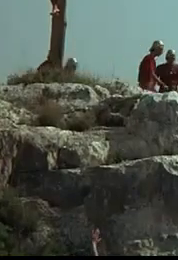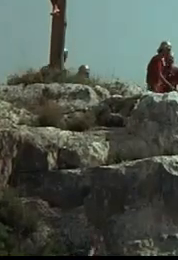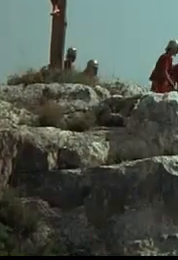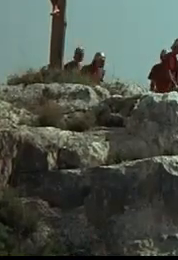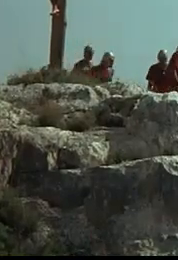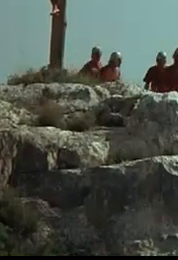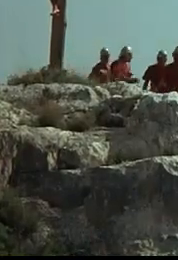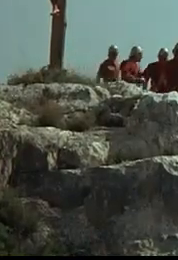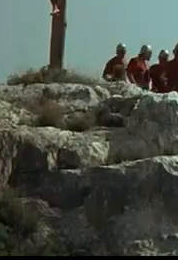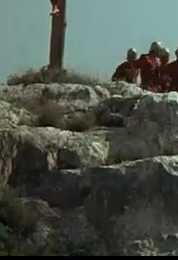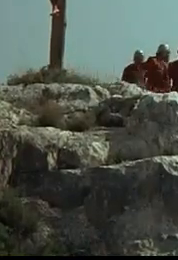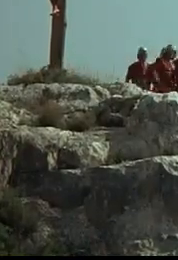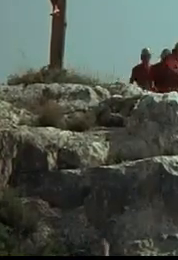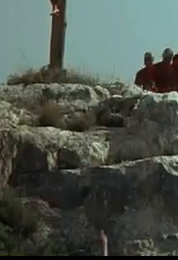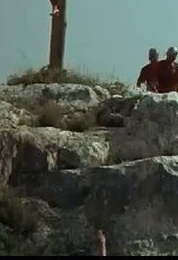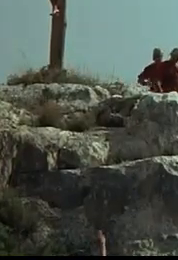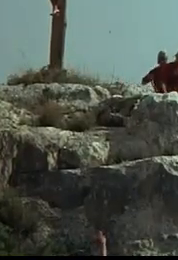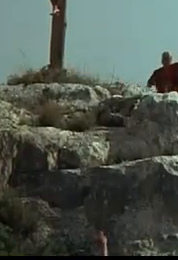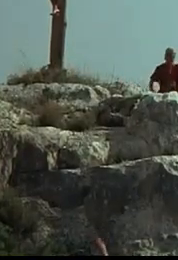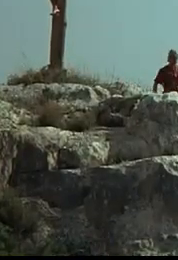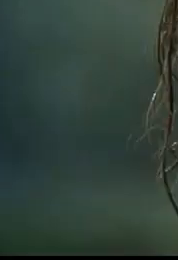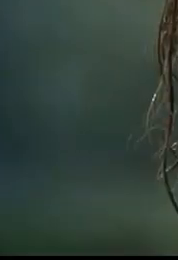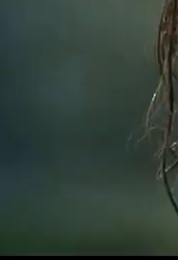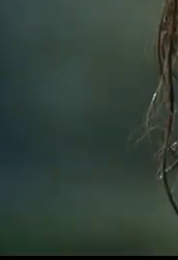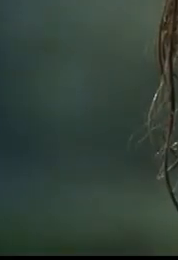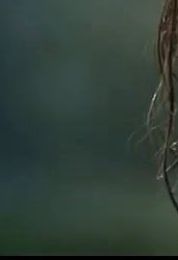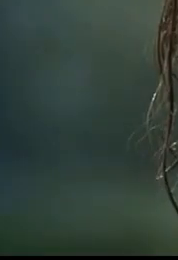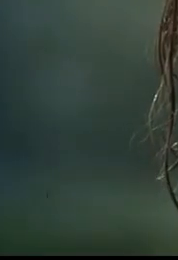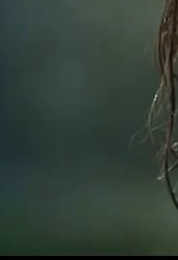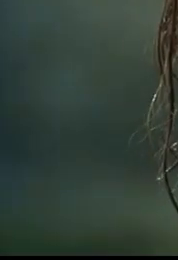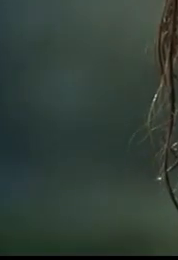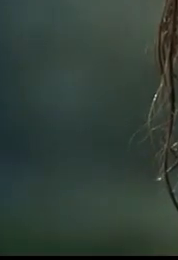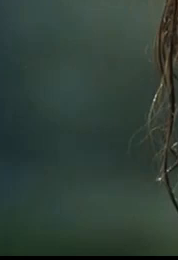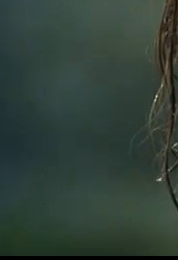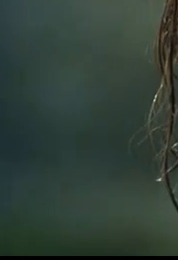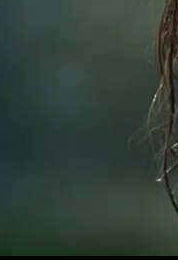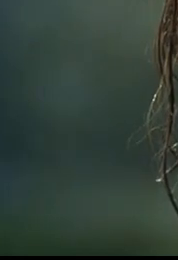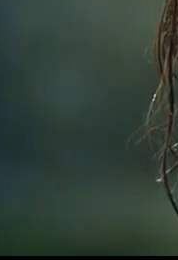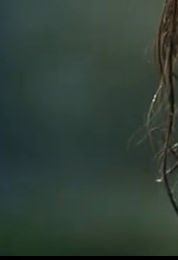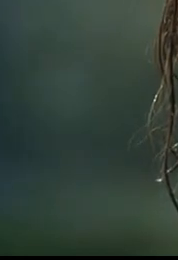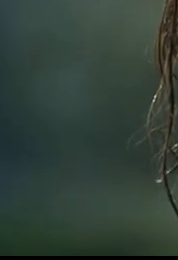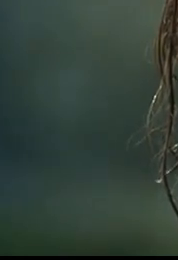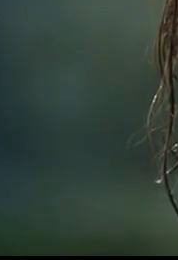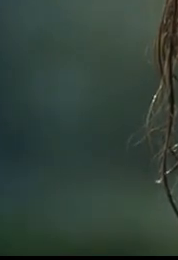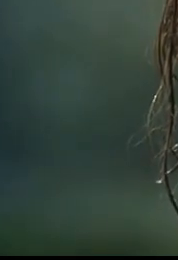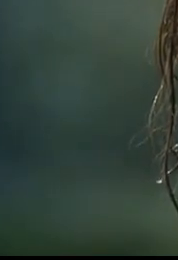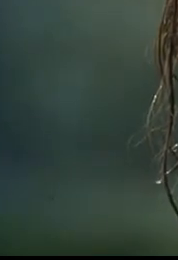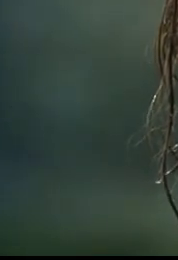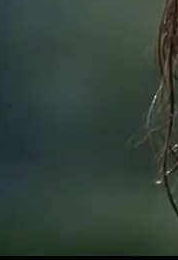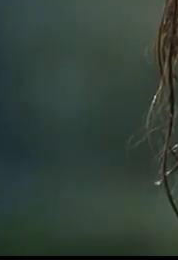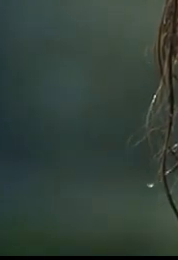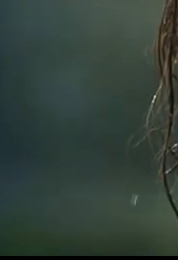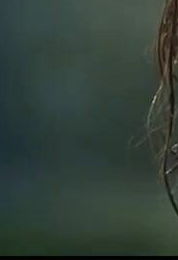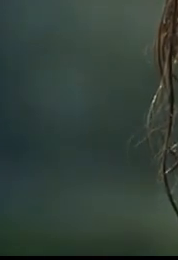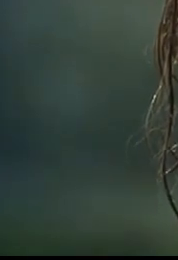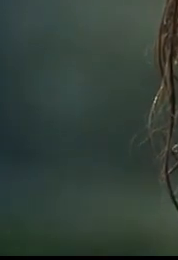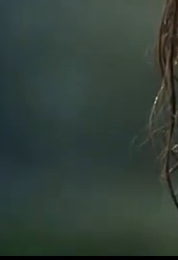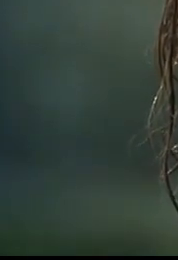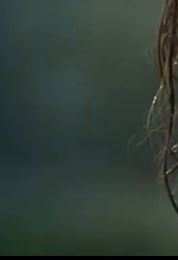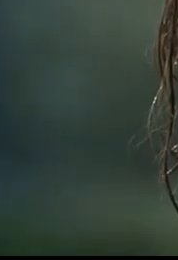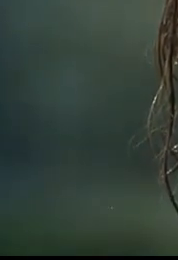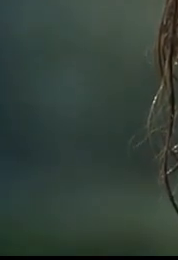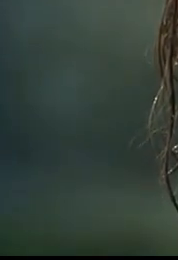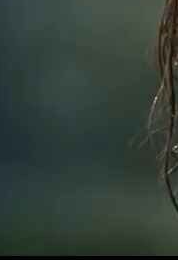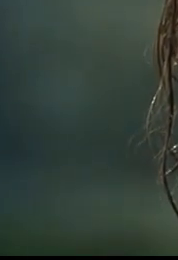Y crucificaron a Jesús entre dos ladrones, para que se cumpliera lo que los profetas de Dios hablaron cientos de